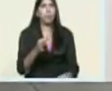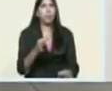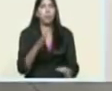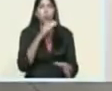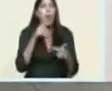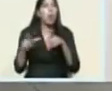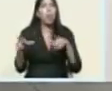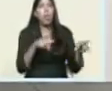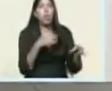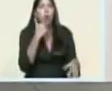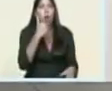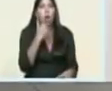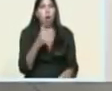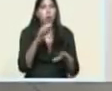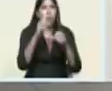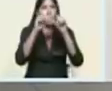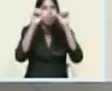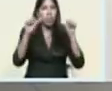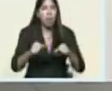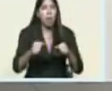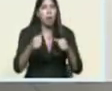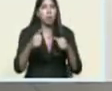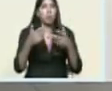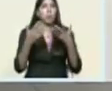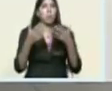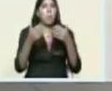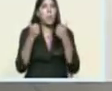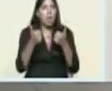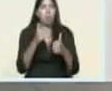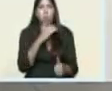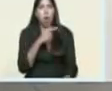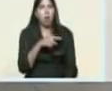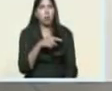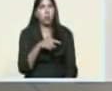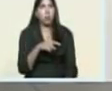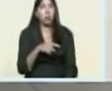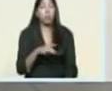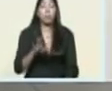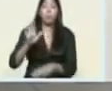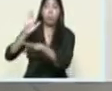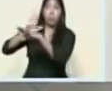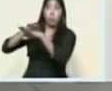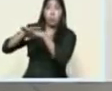Hay que decirle al mundo, estas serían las terceras elecciones